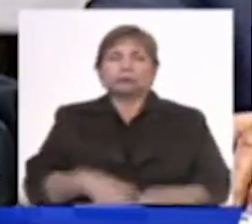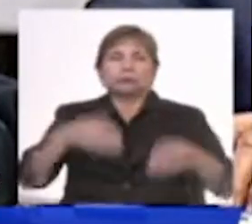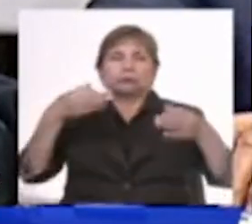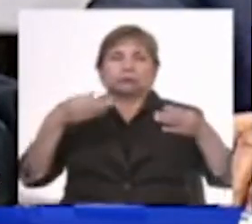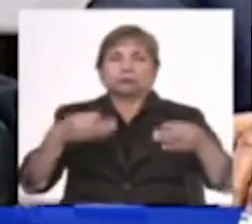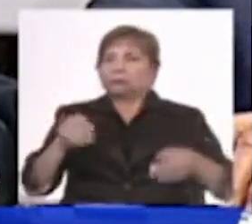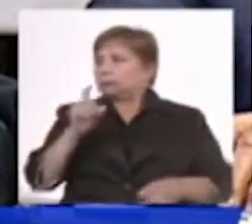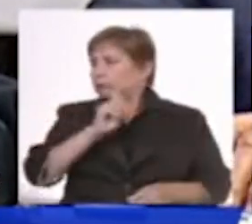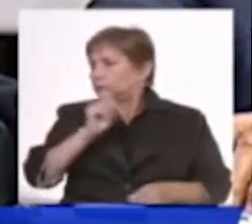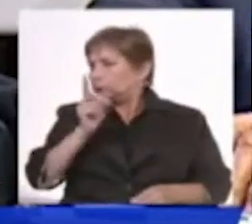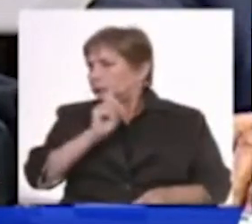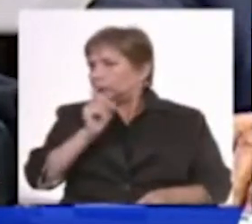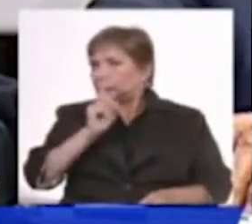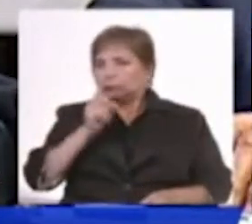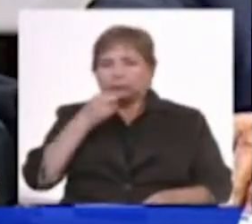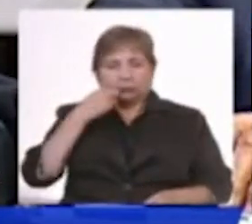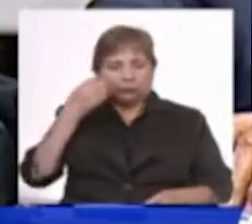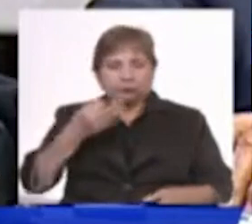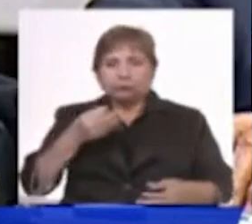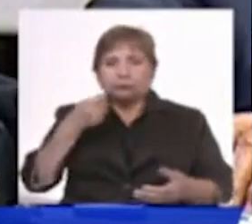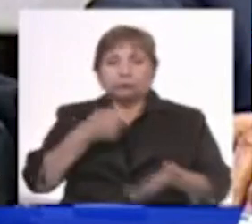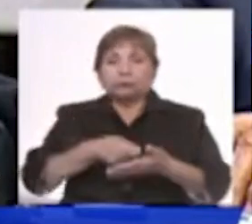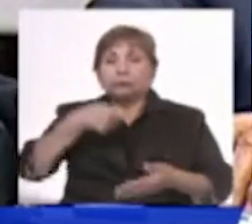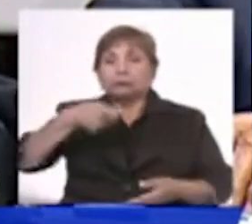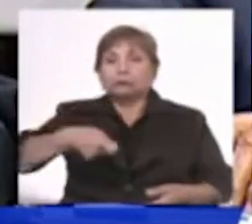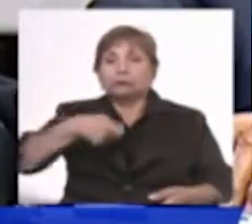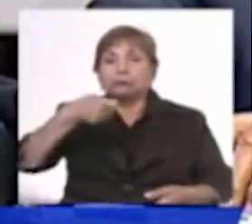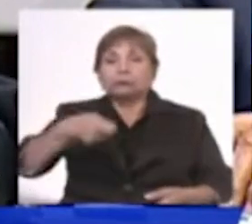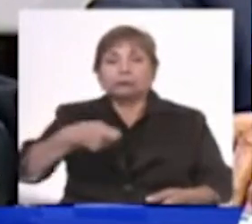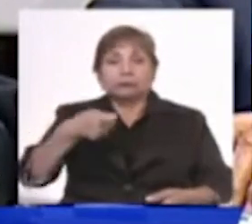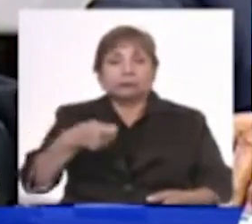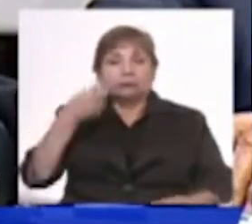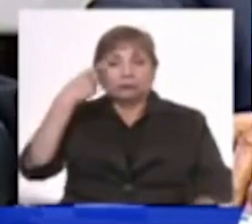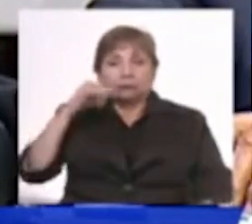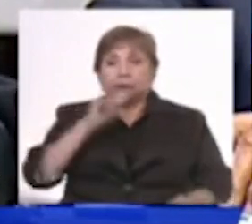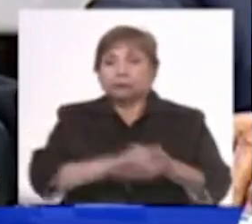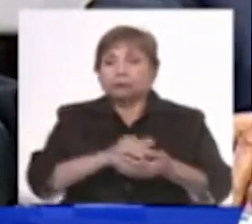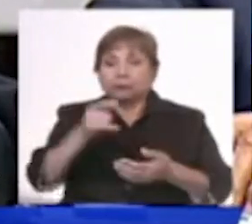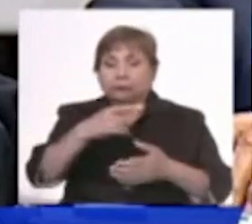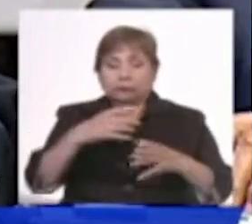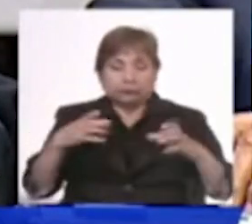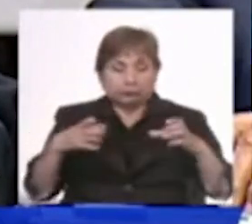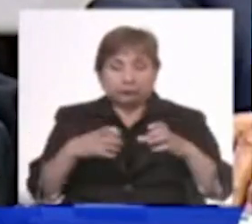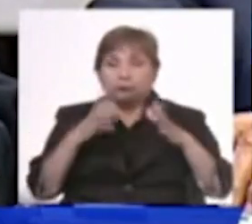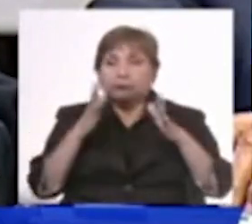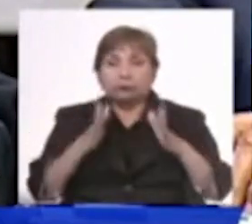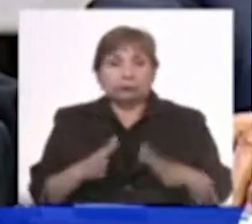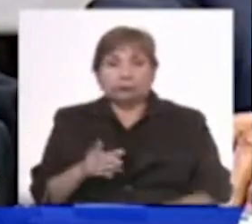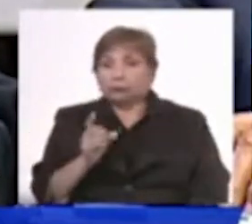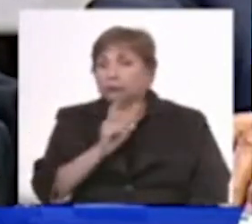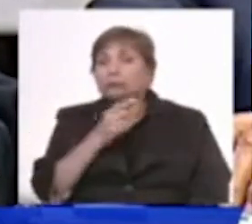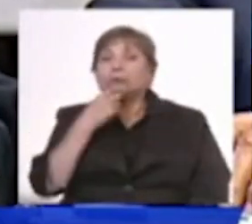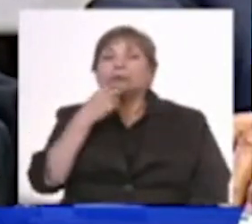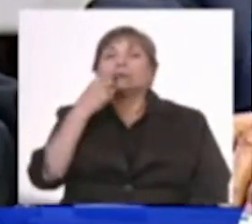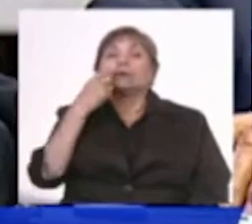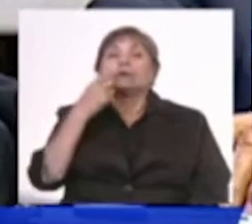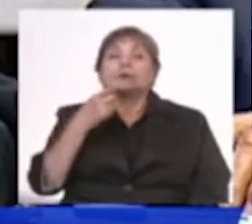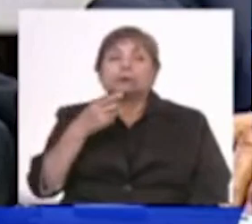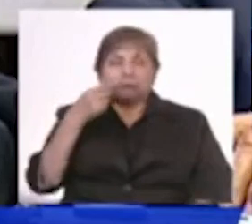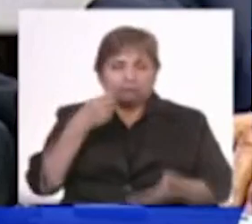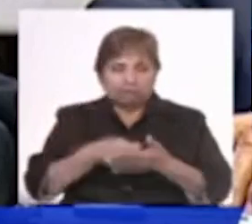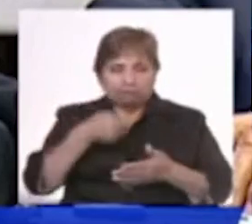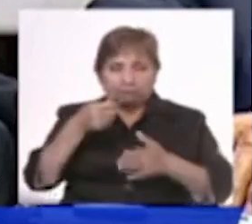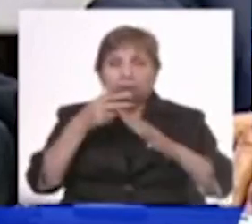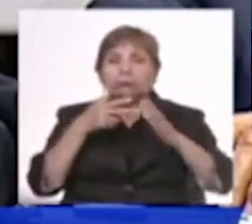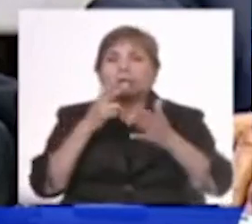afirmar que no es alquiler de playa de estacionamiento para los señores congresistas, sino es alquiler